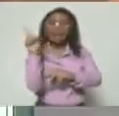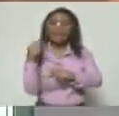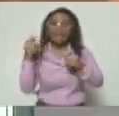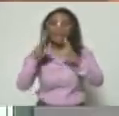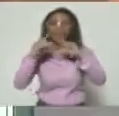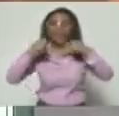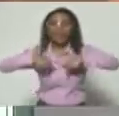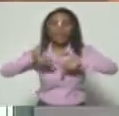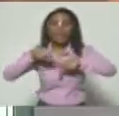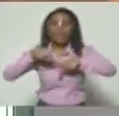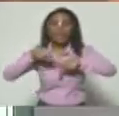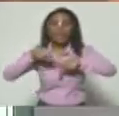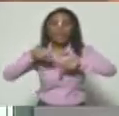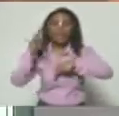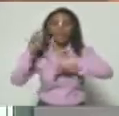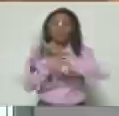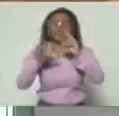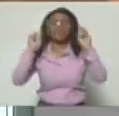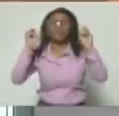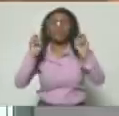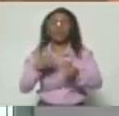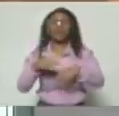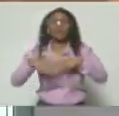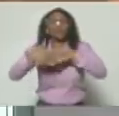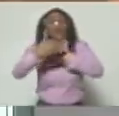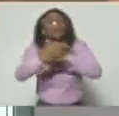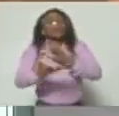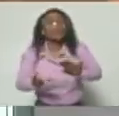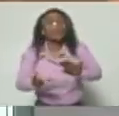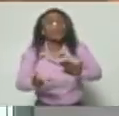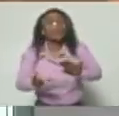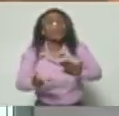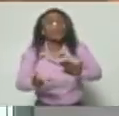Venezuela, o en